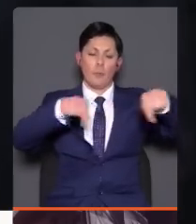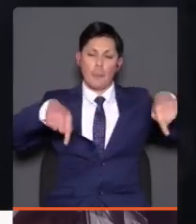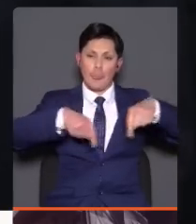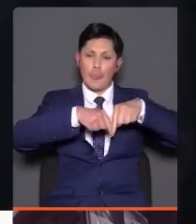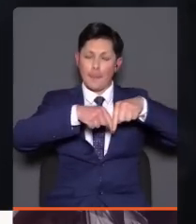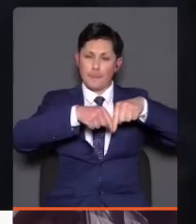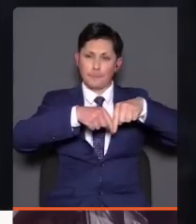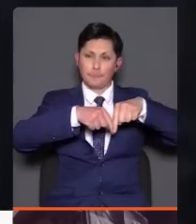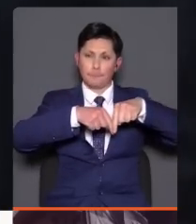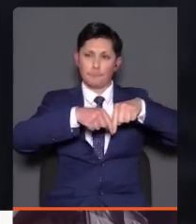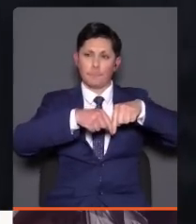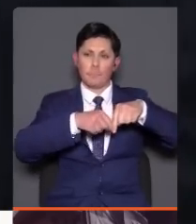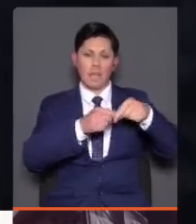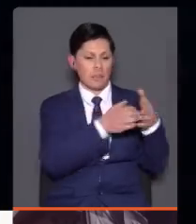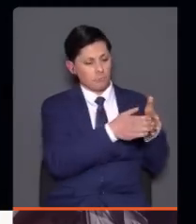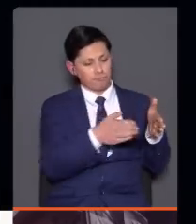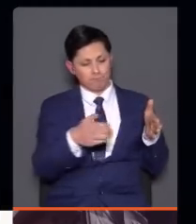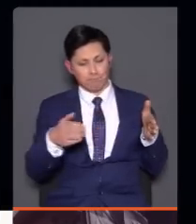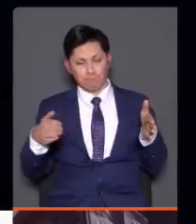naturaleza no se pueden prolongar en el tiempo.